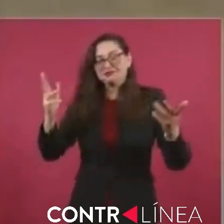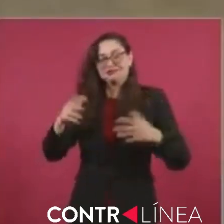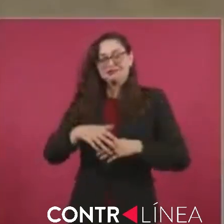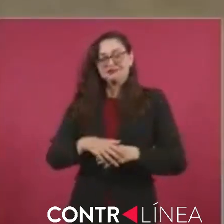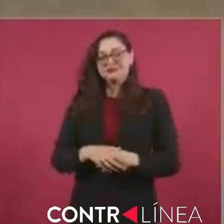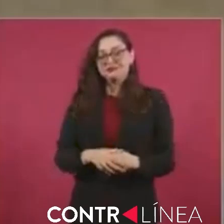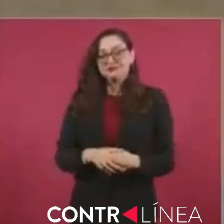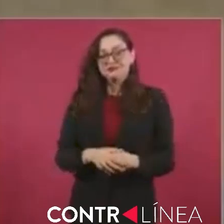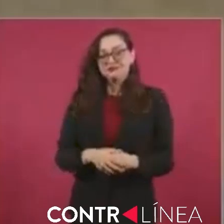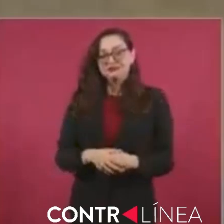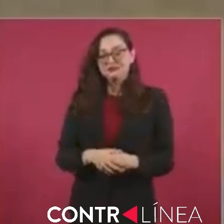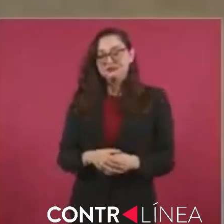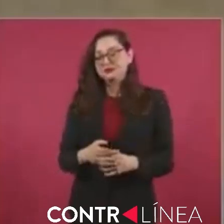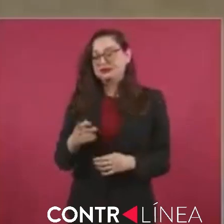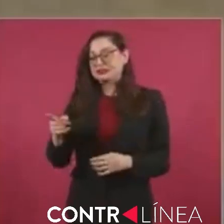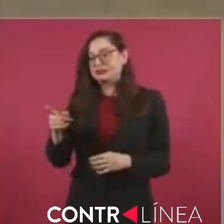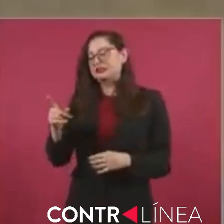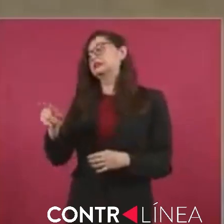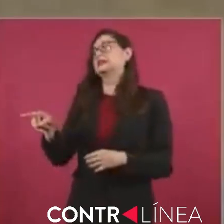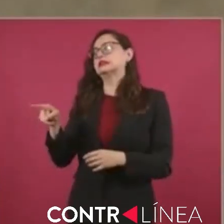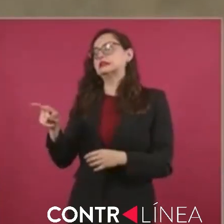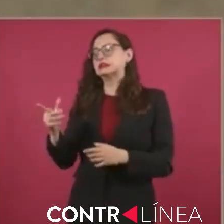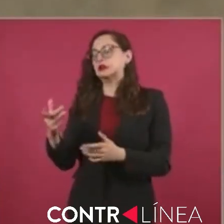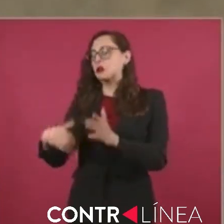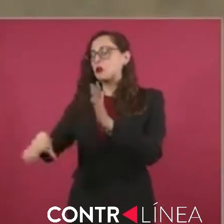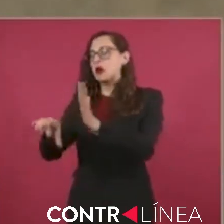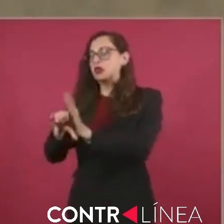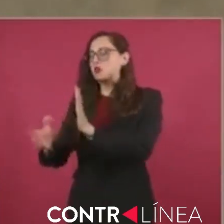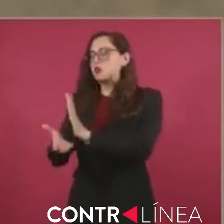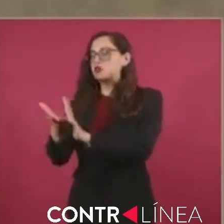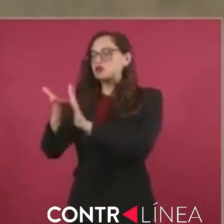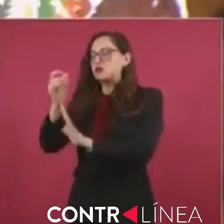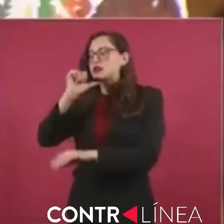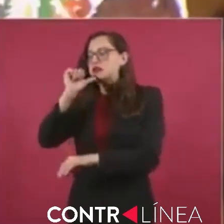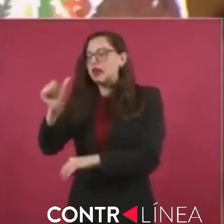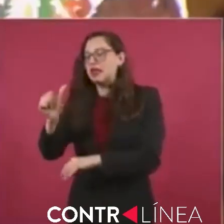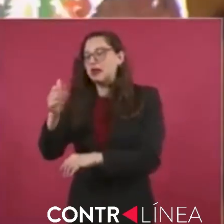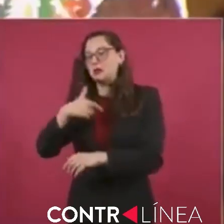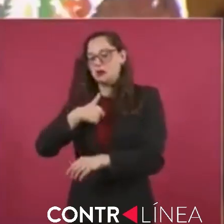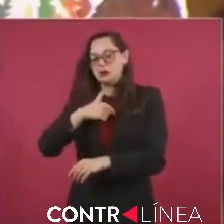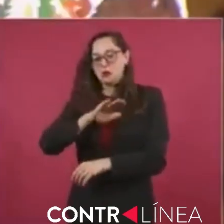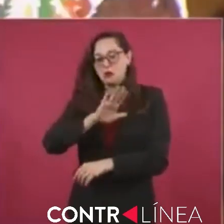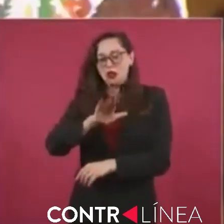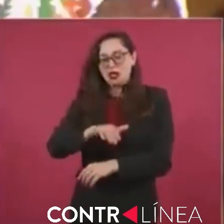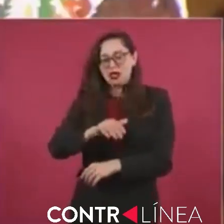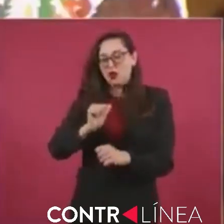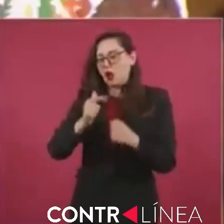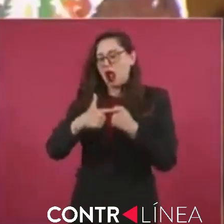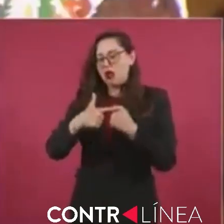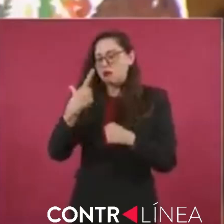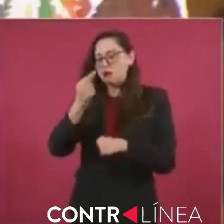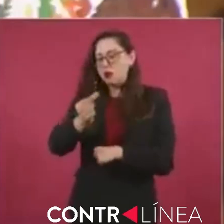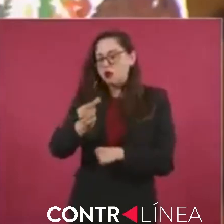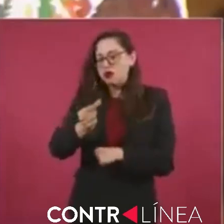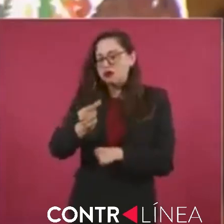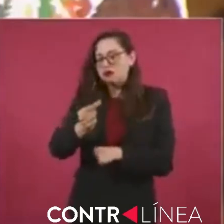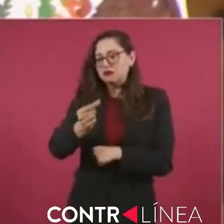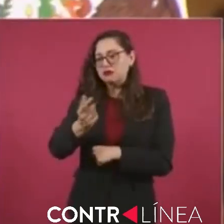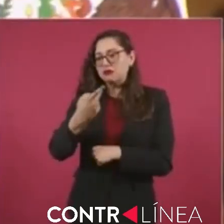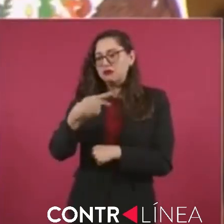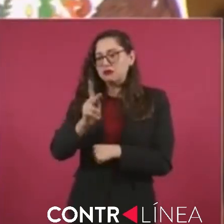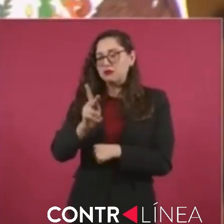qué felicidad que quien va a quedar, ¿sí?, en sustitución de